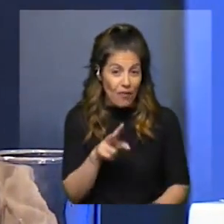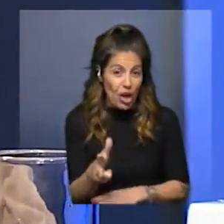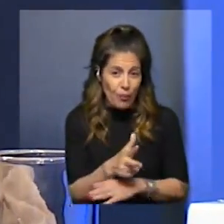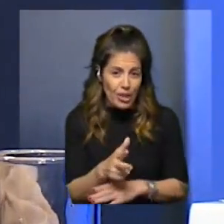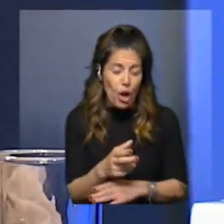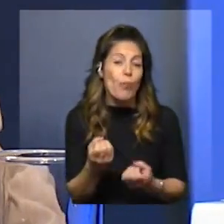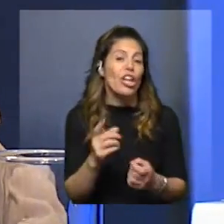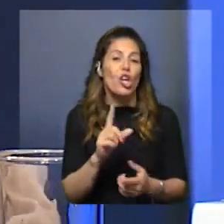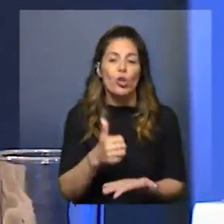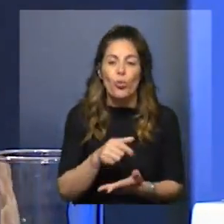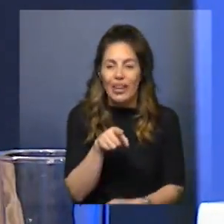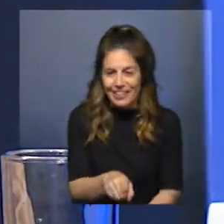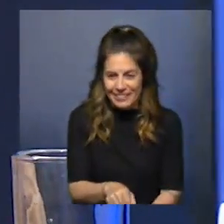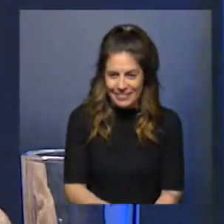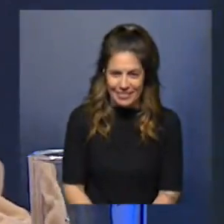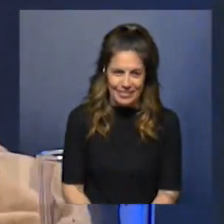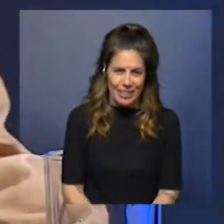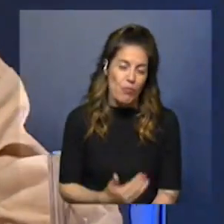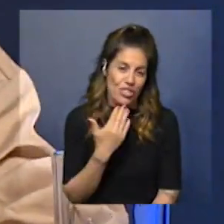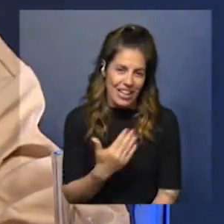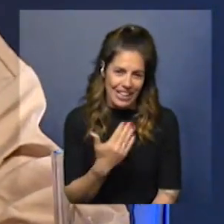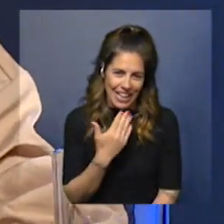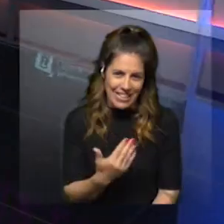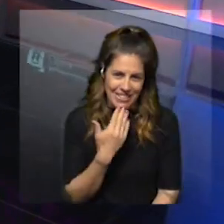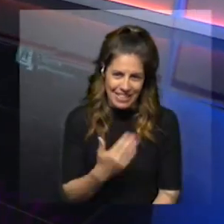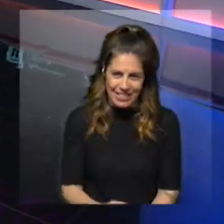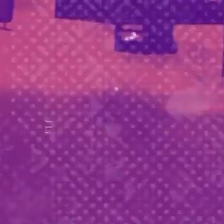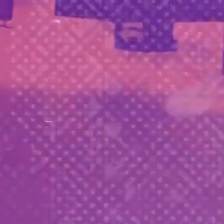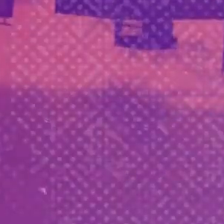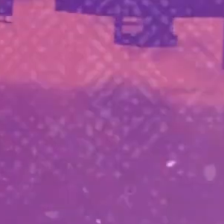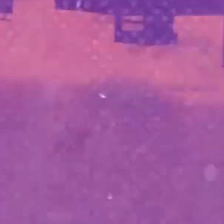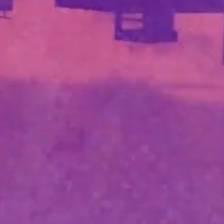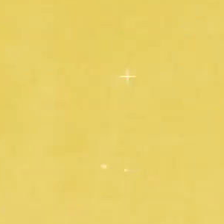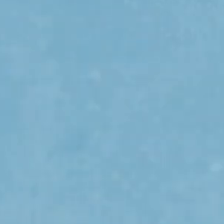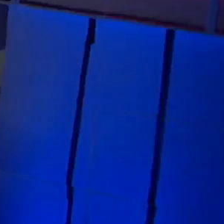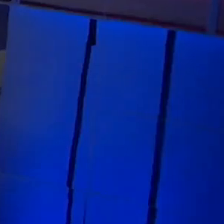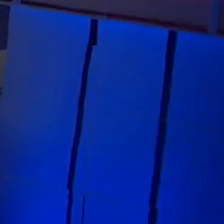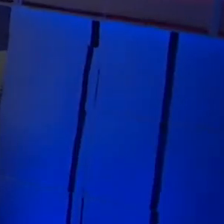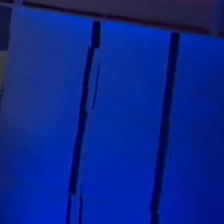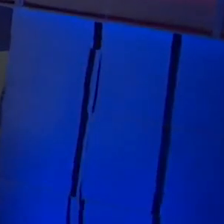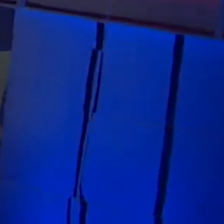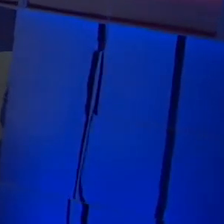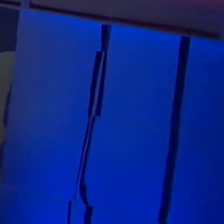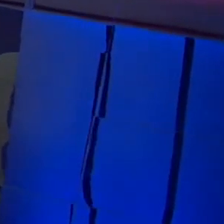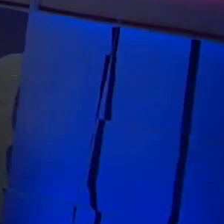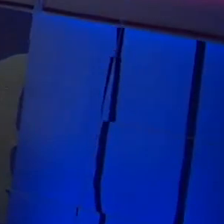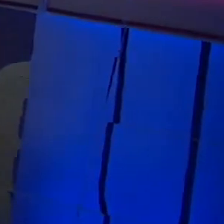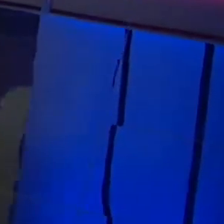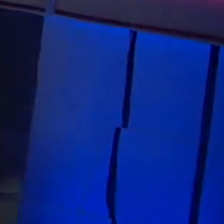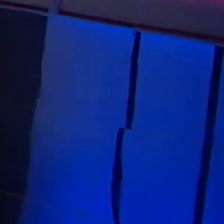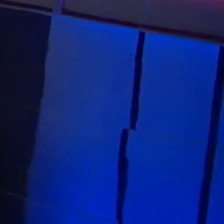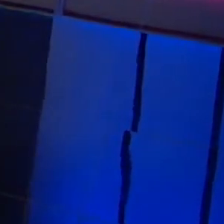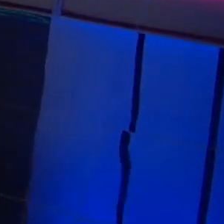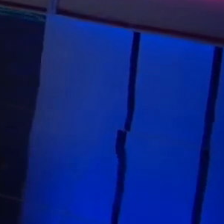por qué no estuve ahí. No, total. Muy dale, bien, gracias. Lino, querida, mil gracias por estar acá, placer. Hermoso, ¿cómo contagia, Luana?